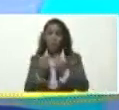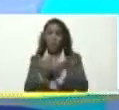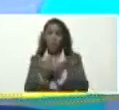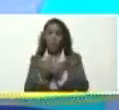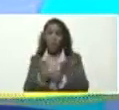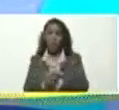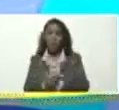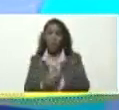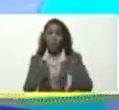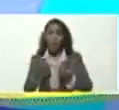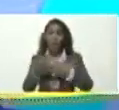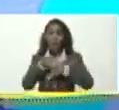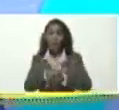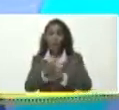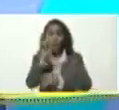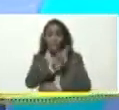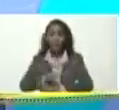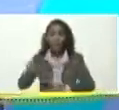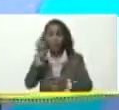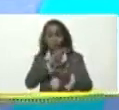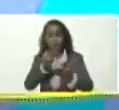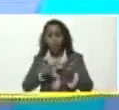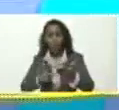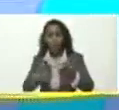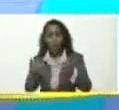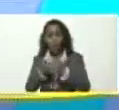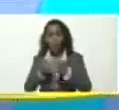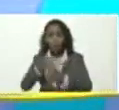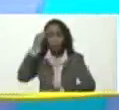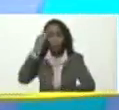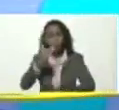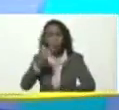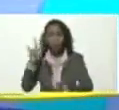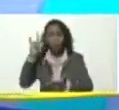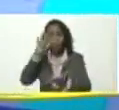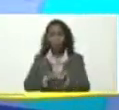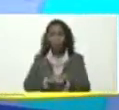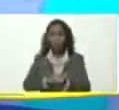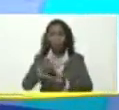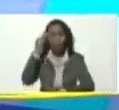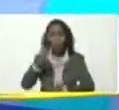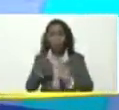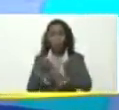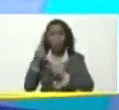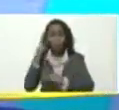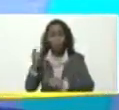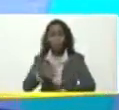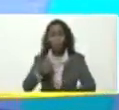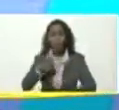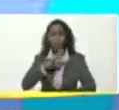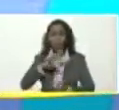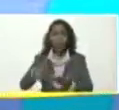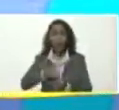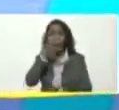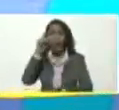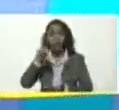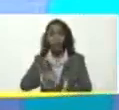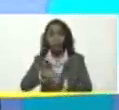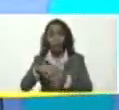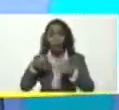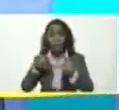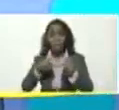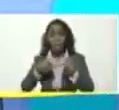que integran el círculo de lectura del Comando de la Aviación del Ejército reciben este prestigioso premio, un premio nacional por la